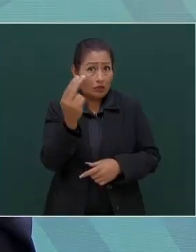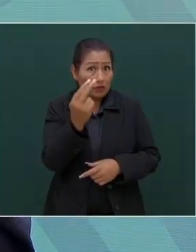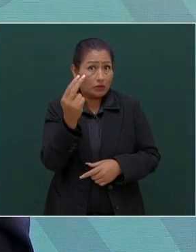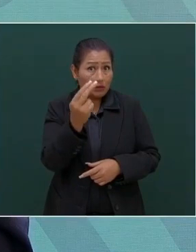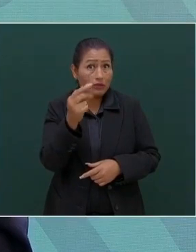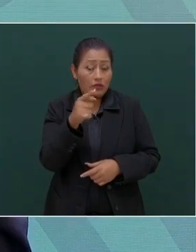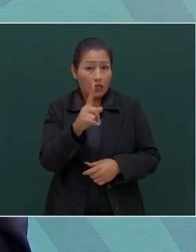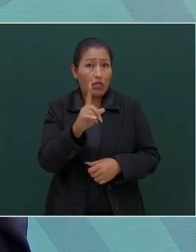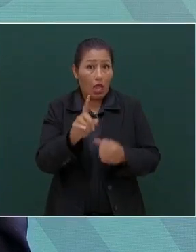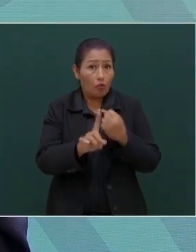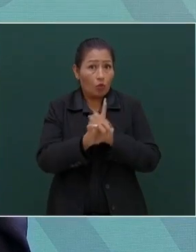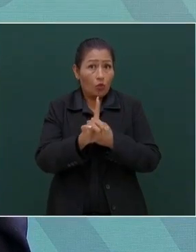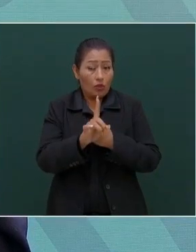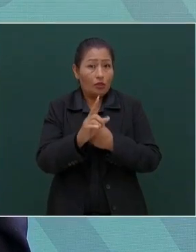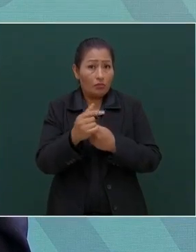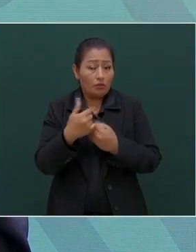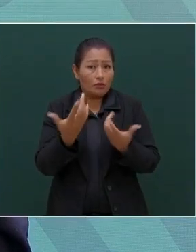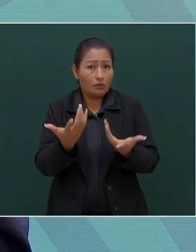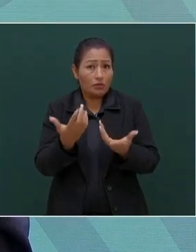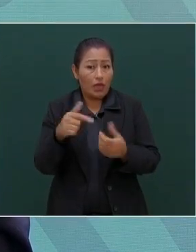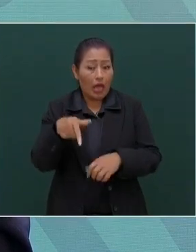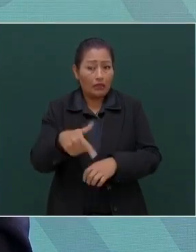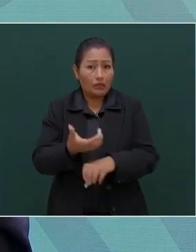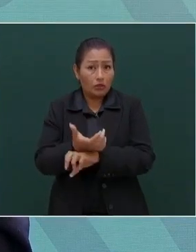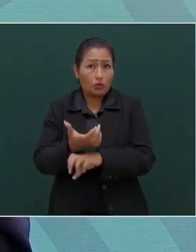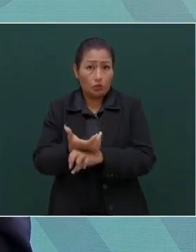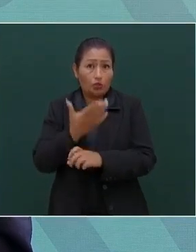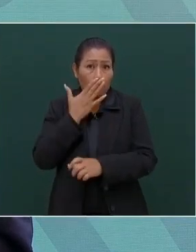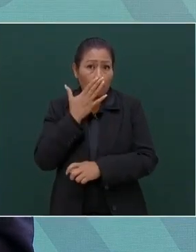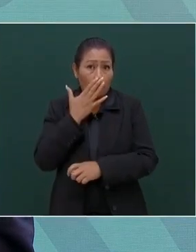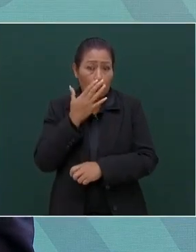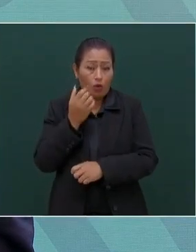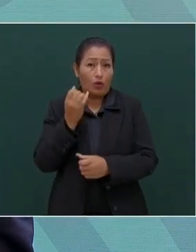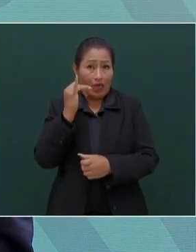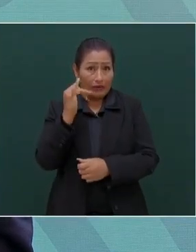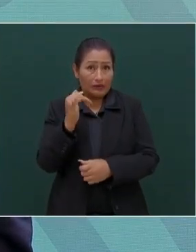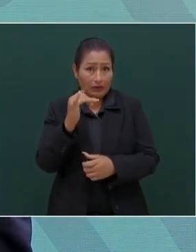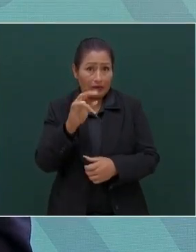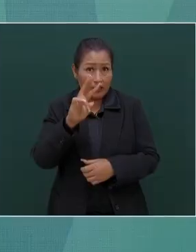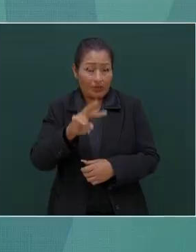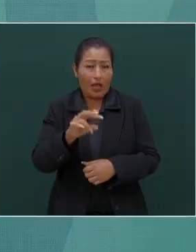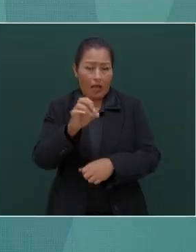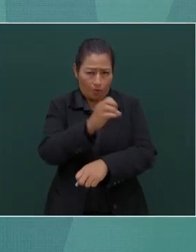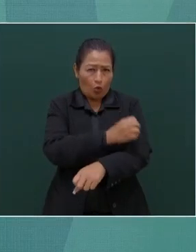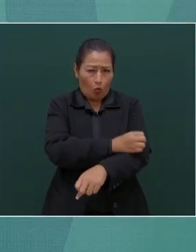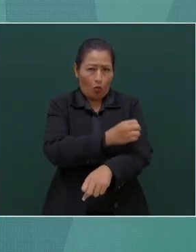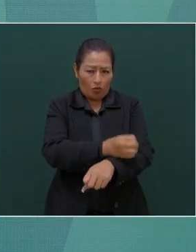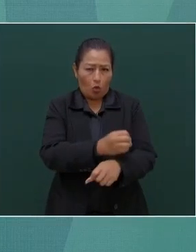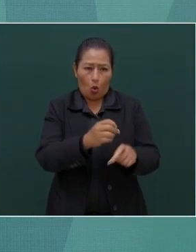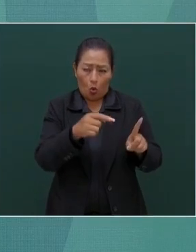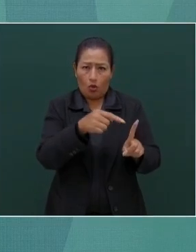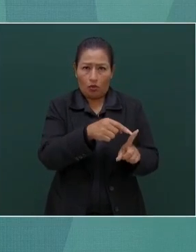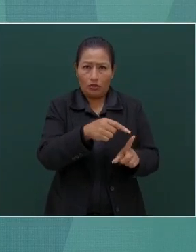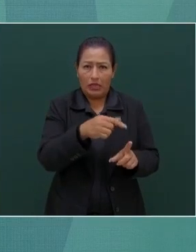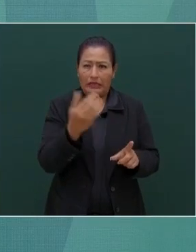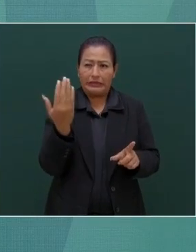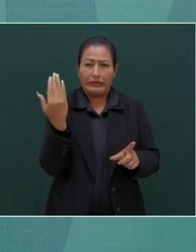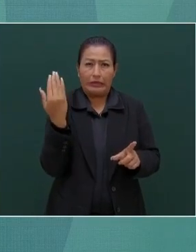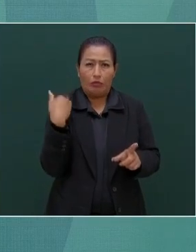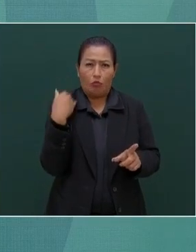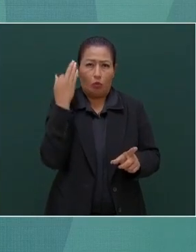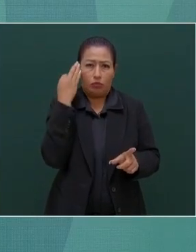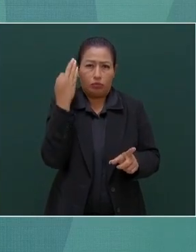nos complicó en Sonora, así como Cajeme, que en los últimos